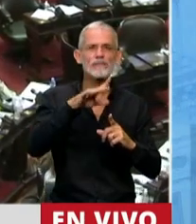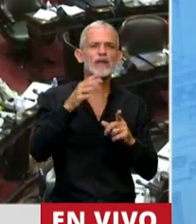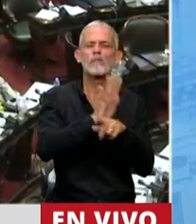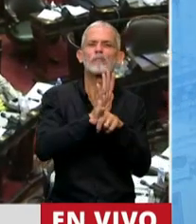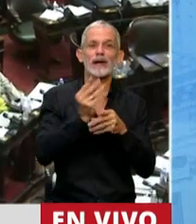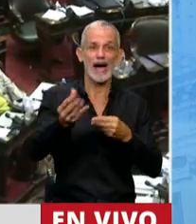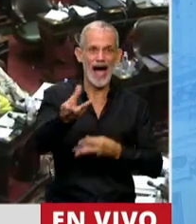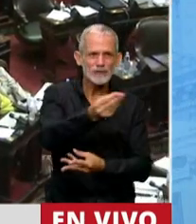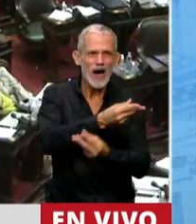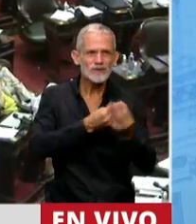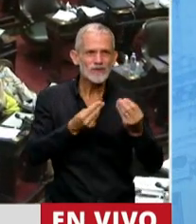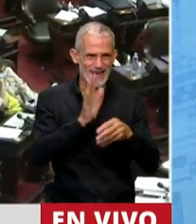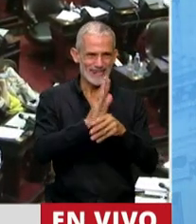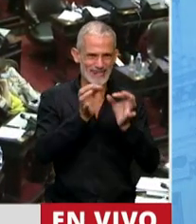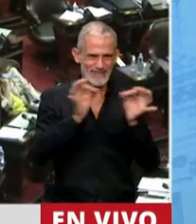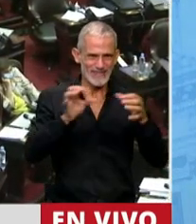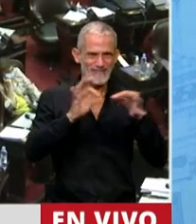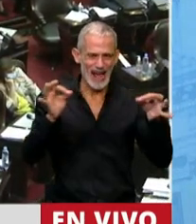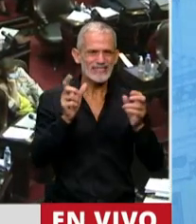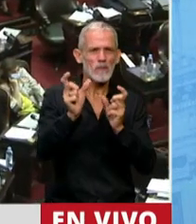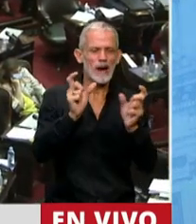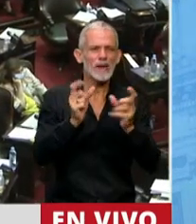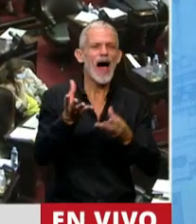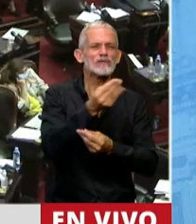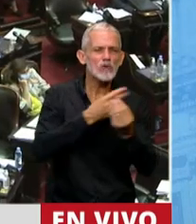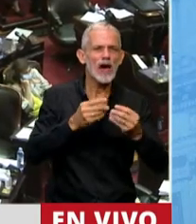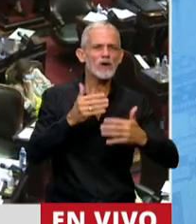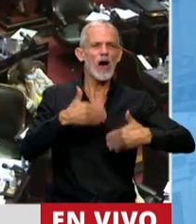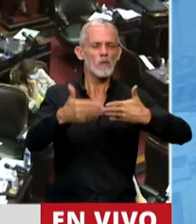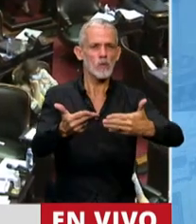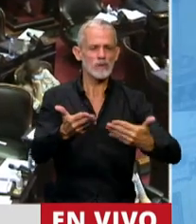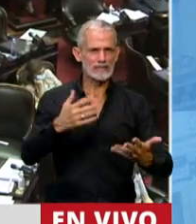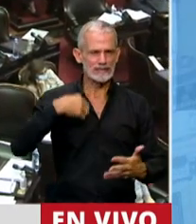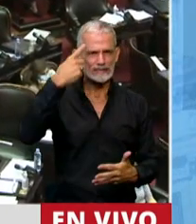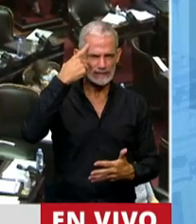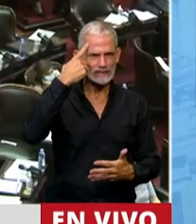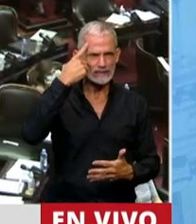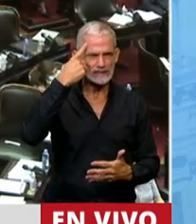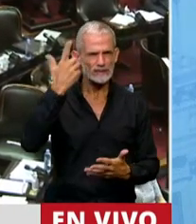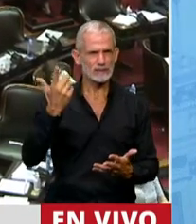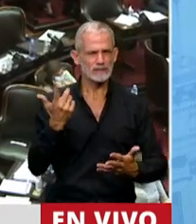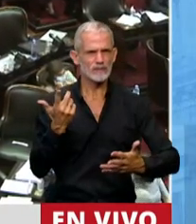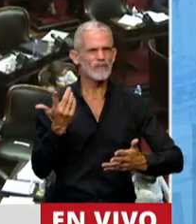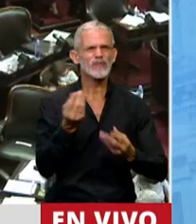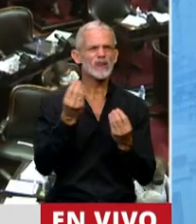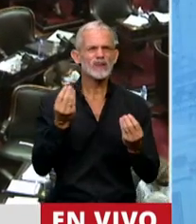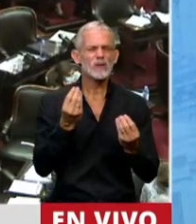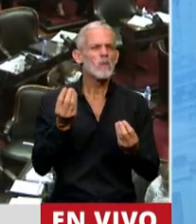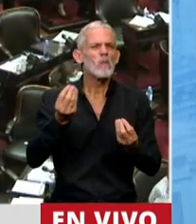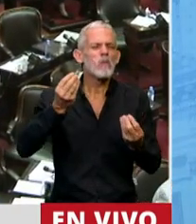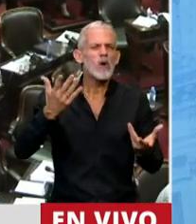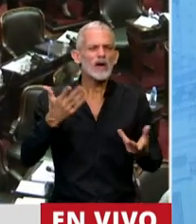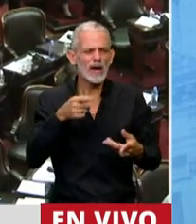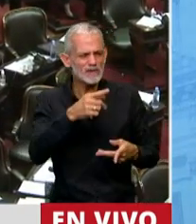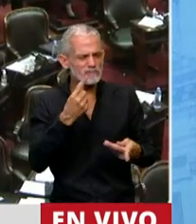ayudarnos entre nosotros, ayudarnos a superarnos. Me pregunto yo, ¿qué razón